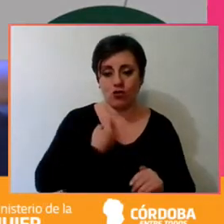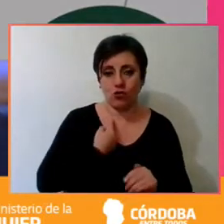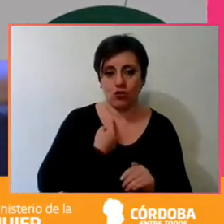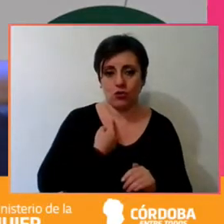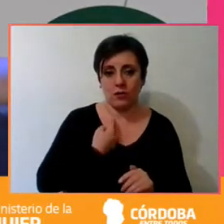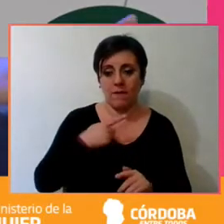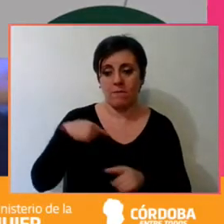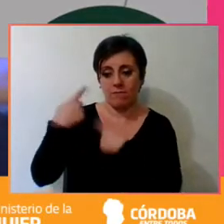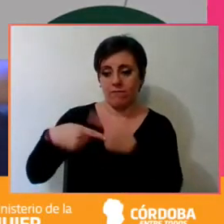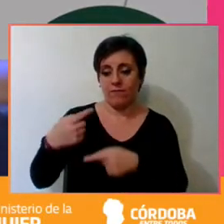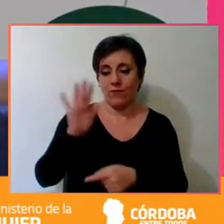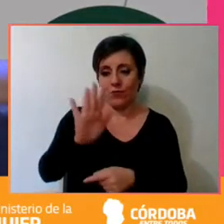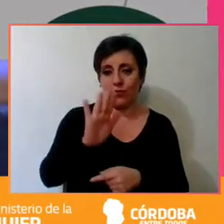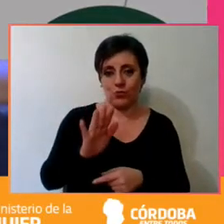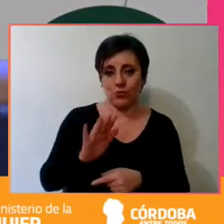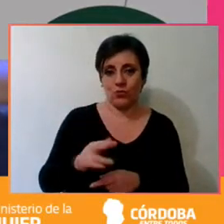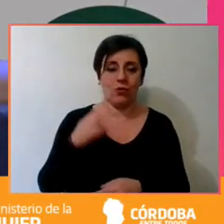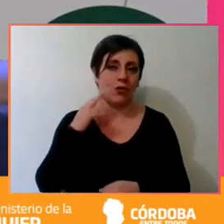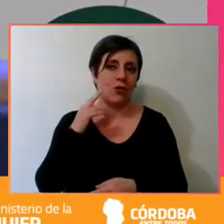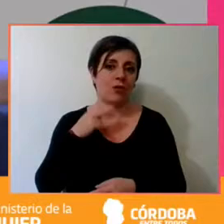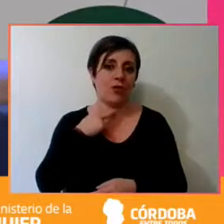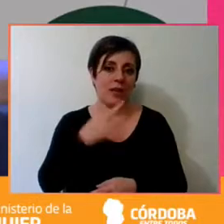que nos siguen, para nuestros hijos.